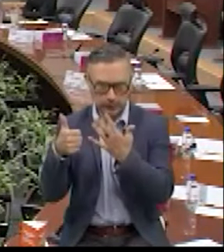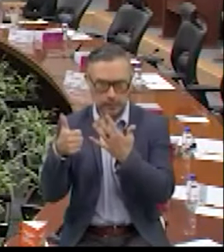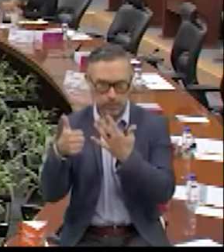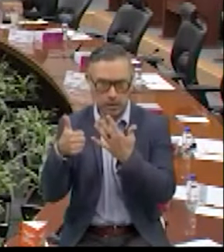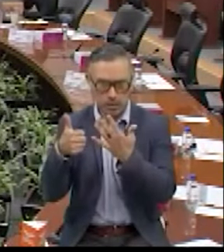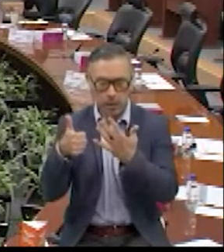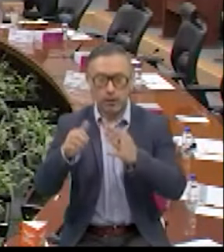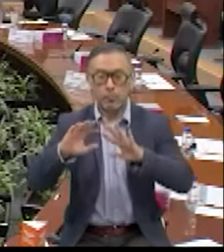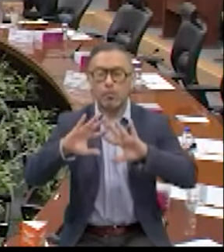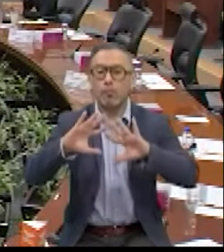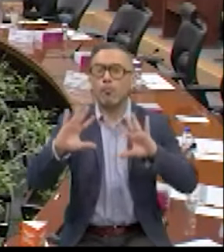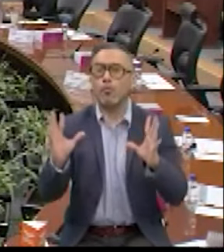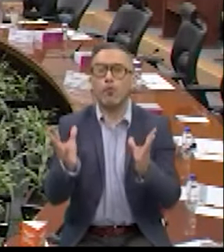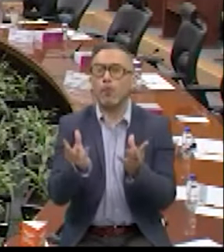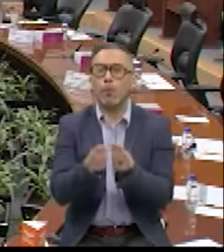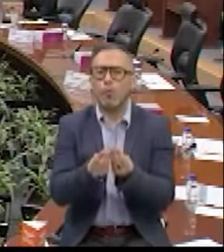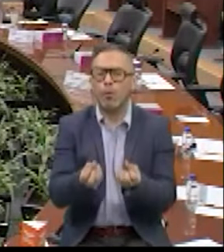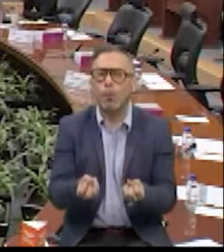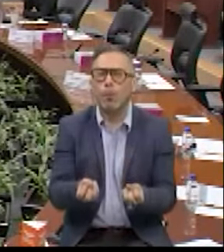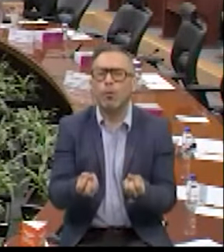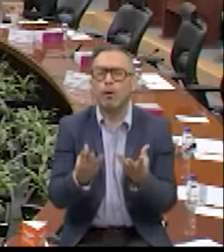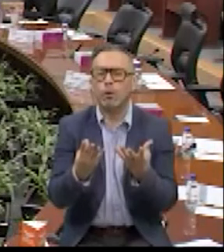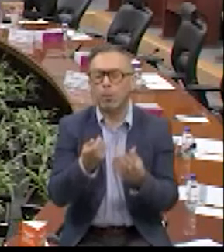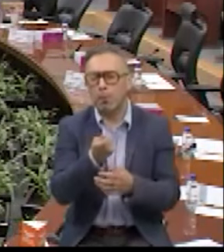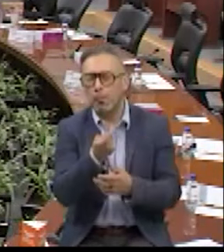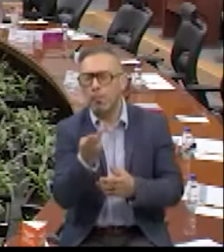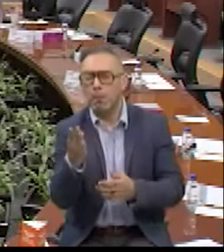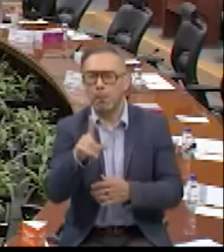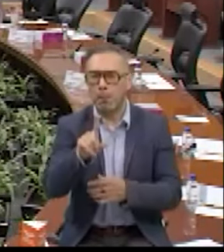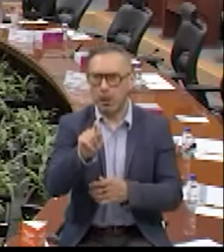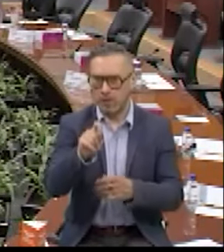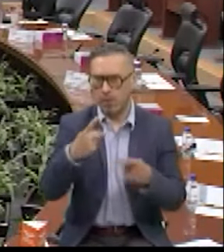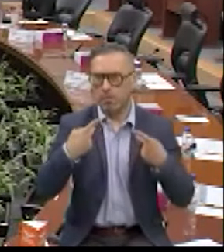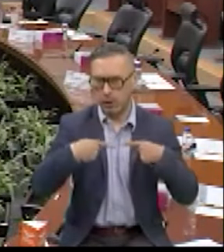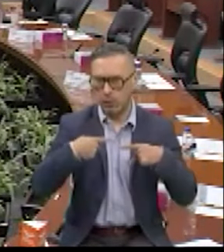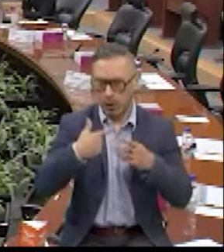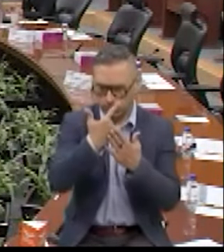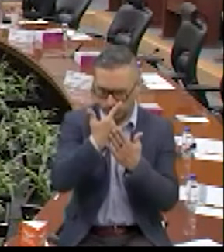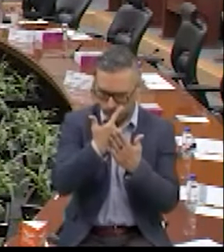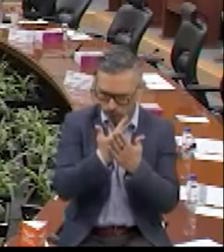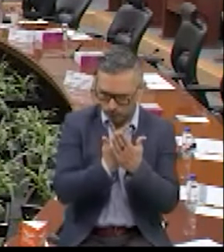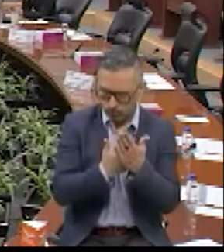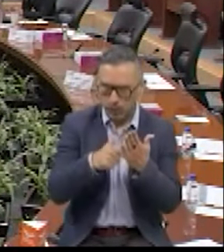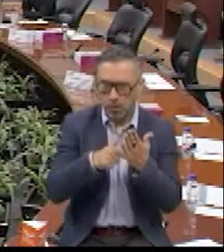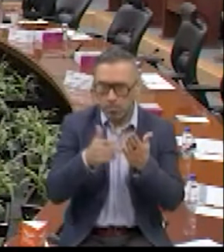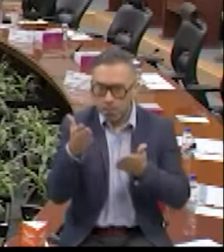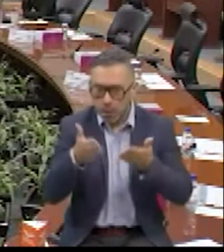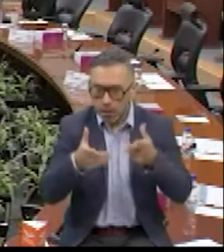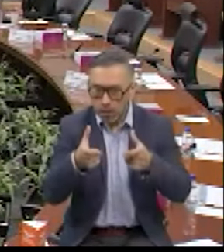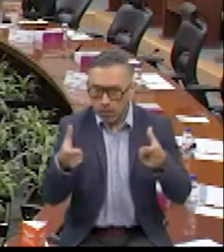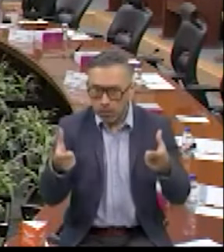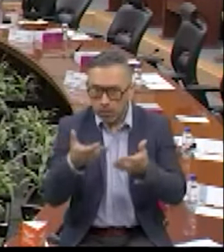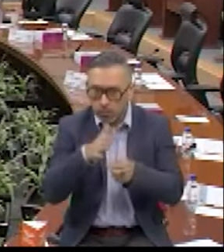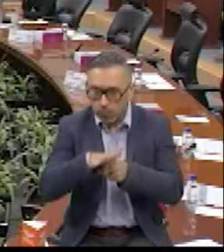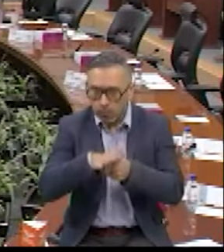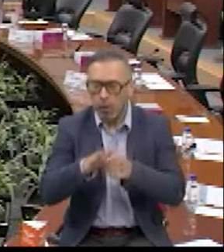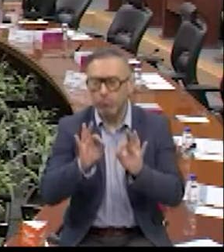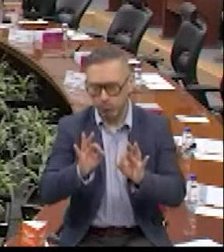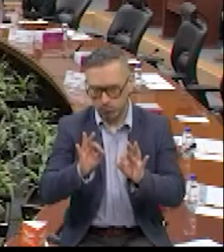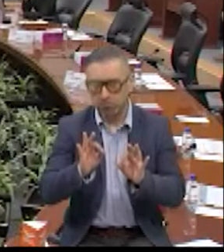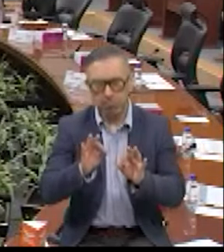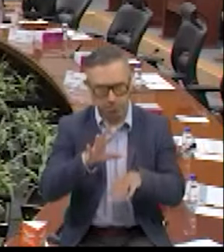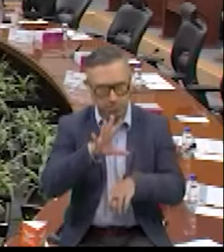Está reflejando el ánimo que permea en todo el país. Si los representantes de los partidos políticos en el Consejo